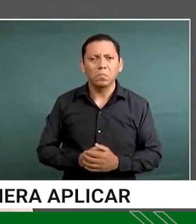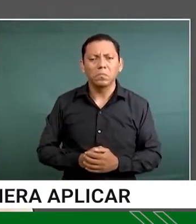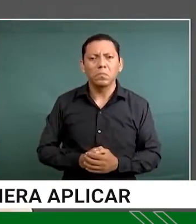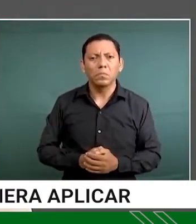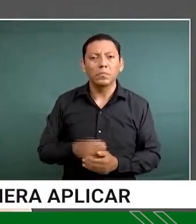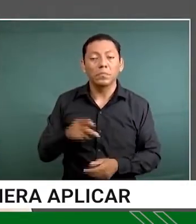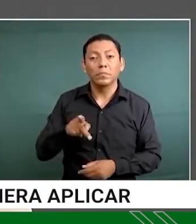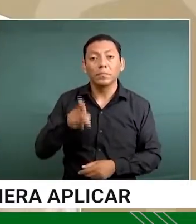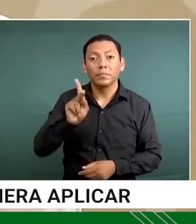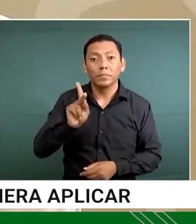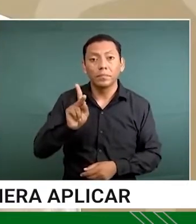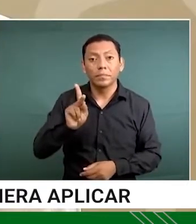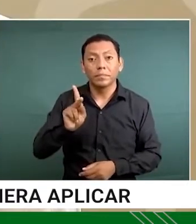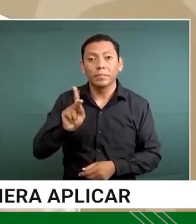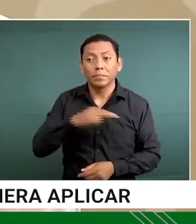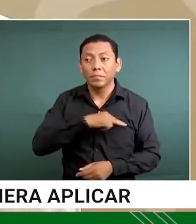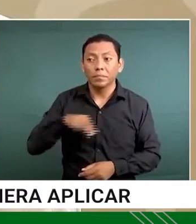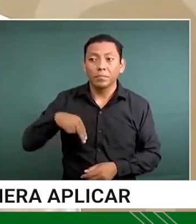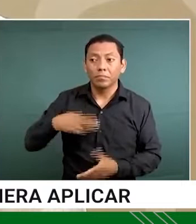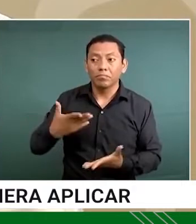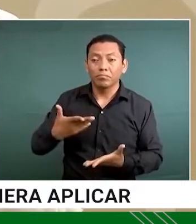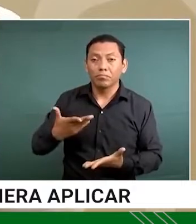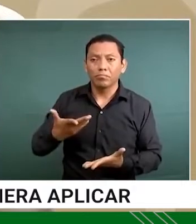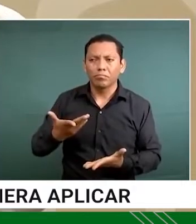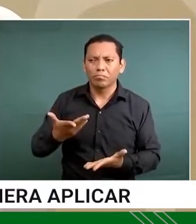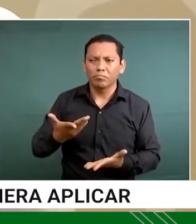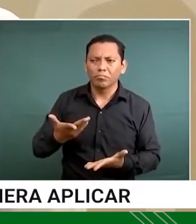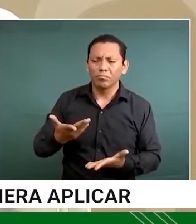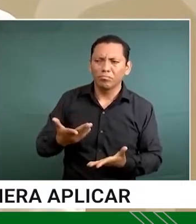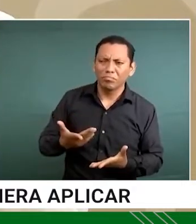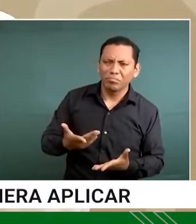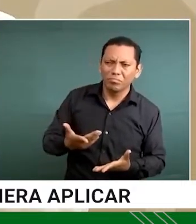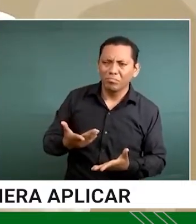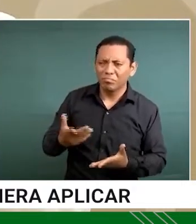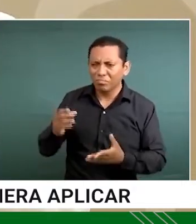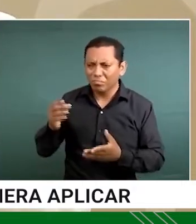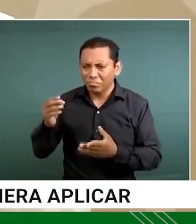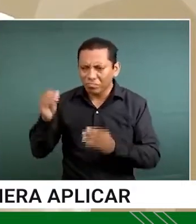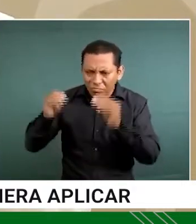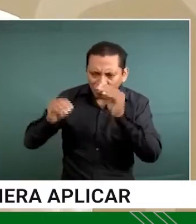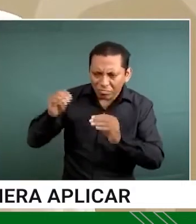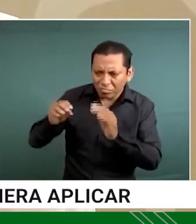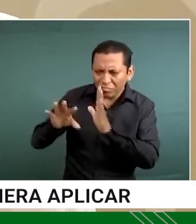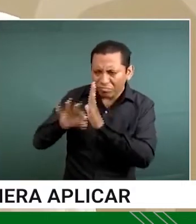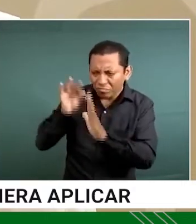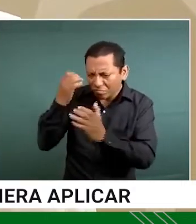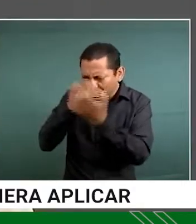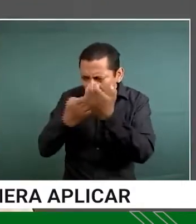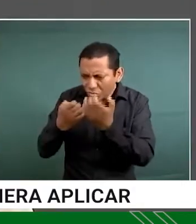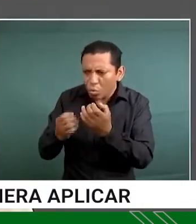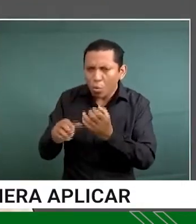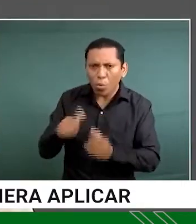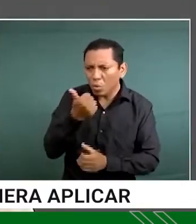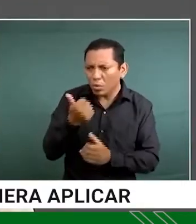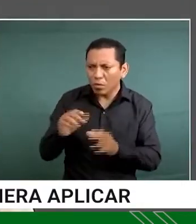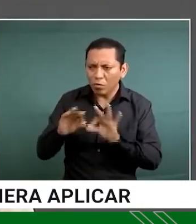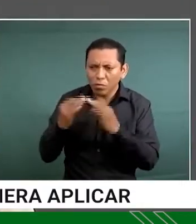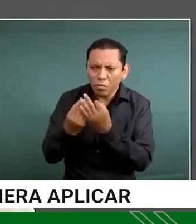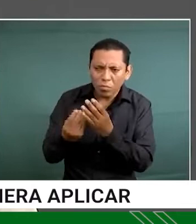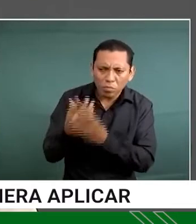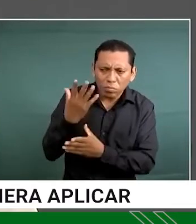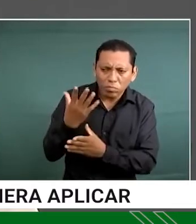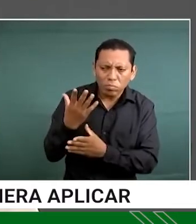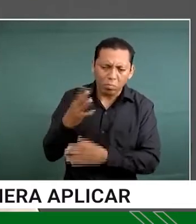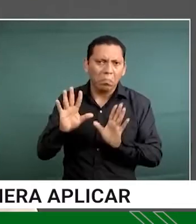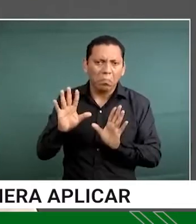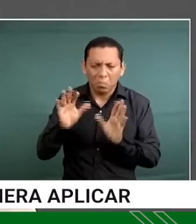correcto, pero no nos oponemos a que haya otro tipo de pruebas. Ahora que se está iniciando